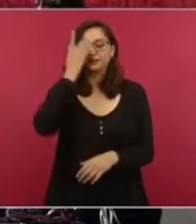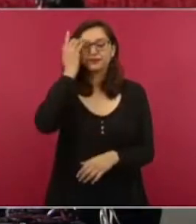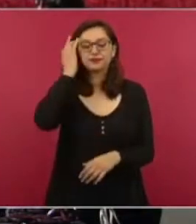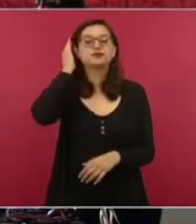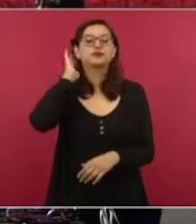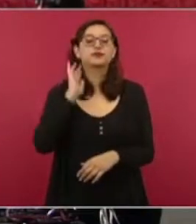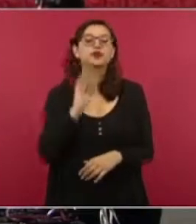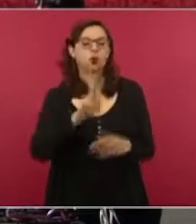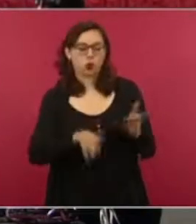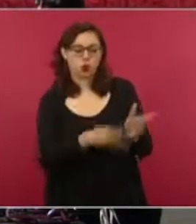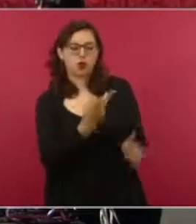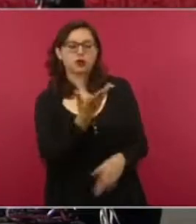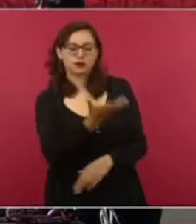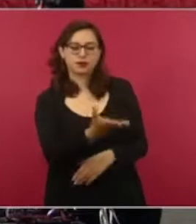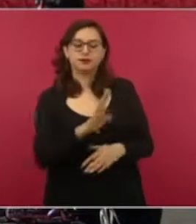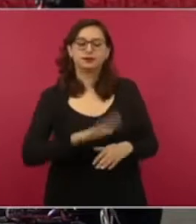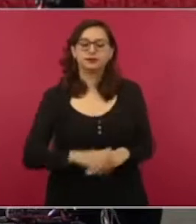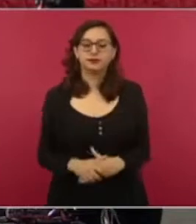A ver.